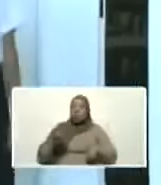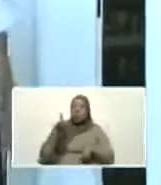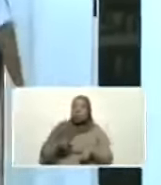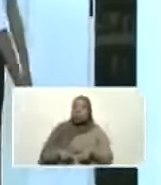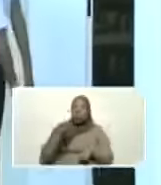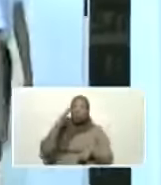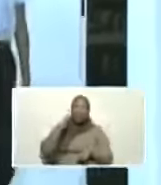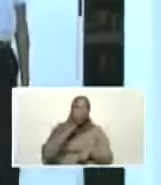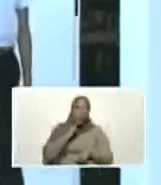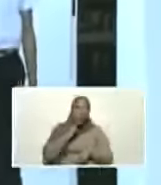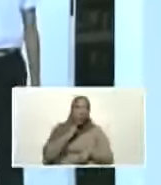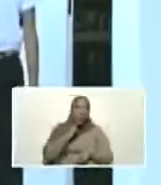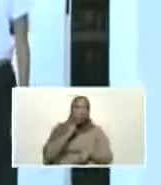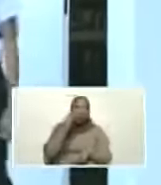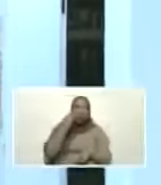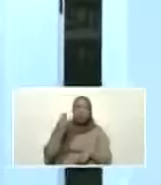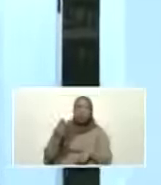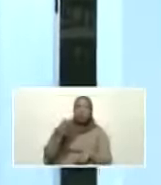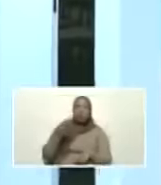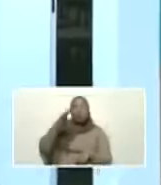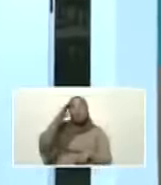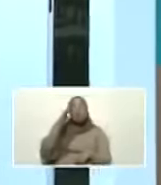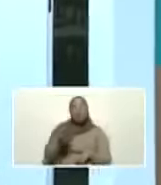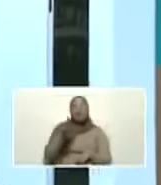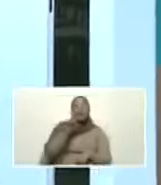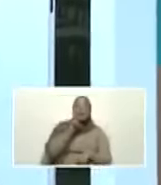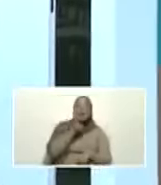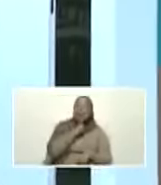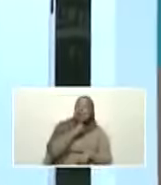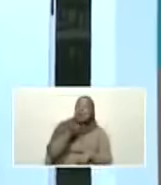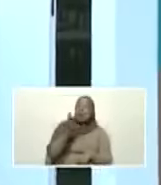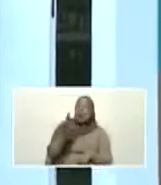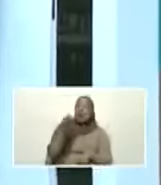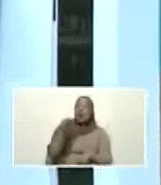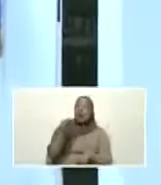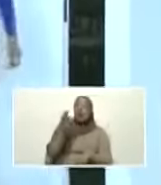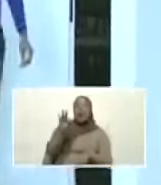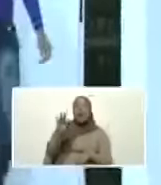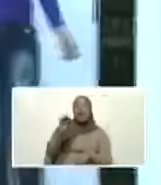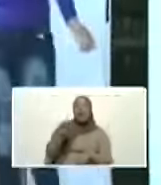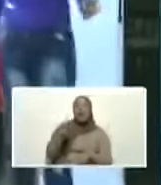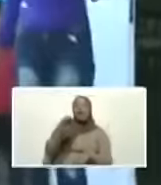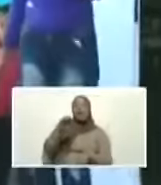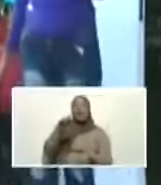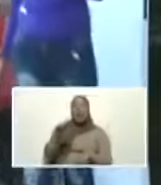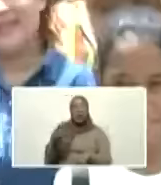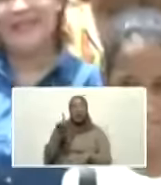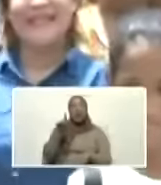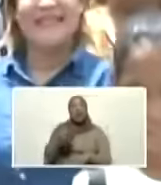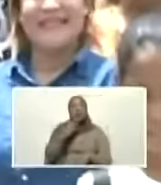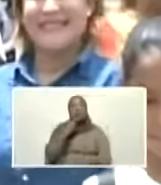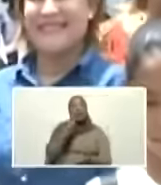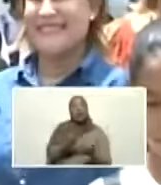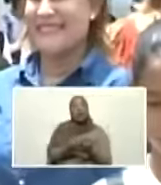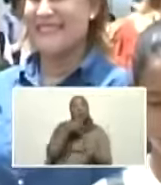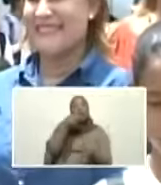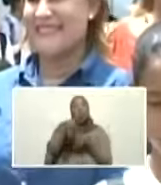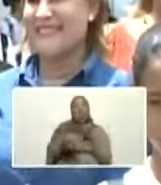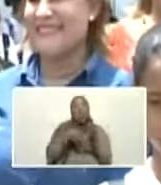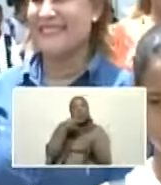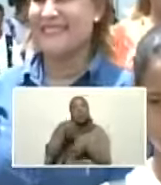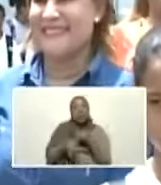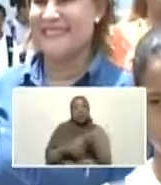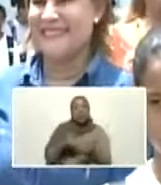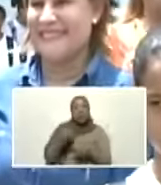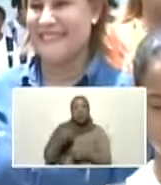el mayor general Rafael Prieto Martínez, quien nos dará sus impresiones al respecto. Chávez